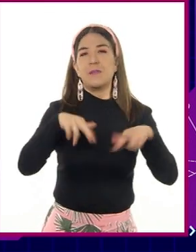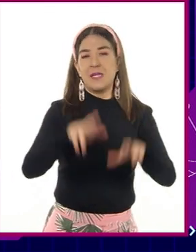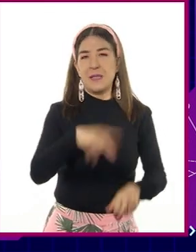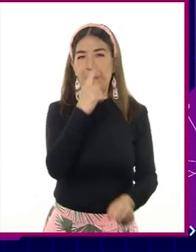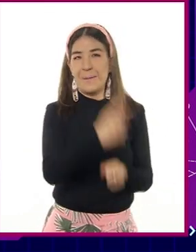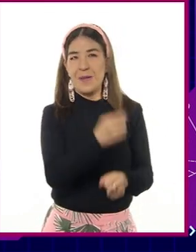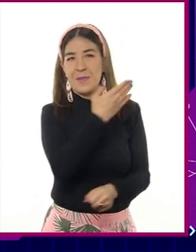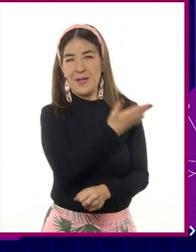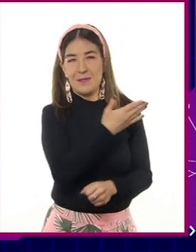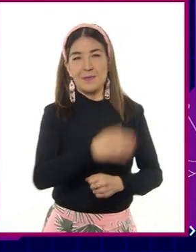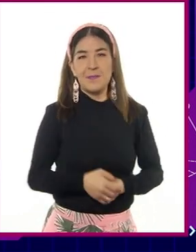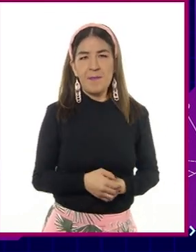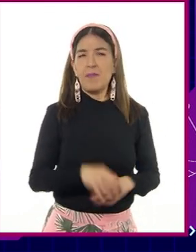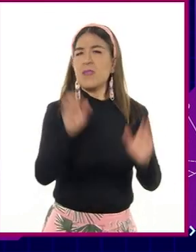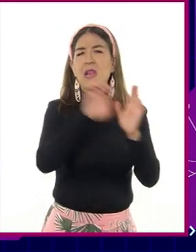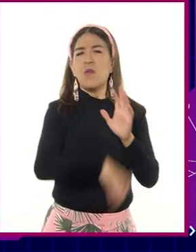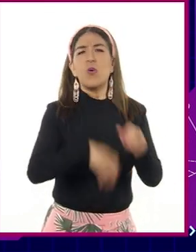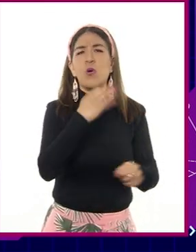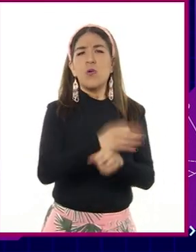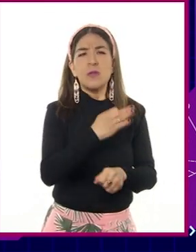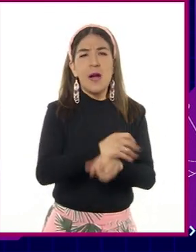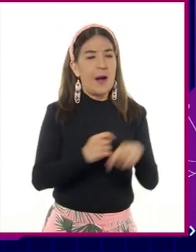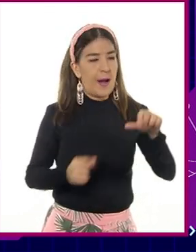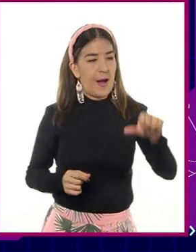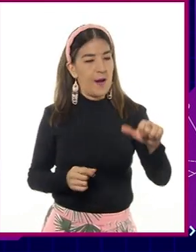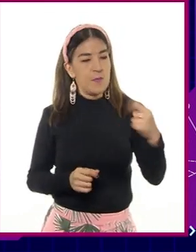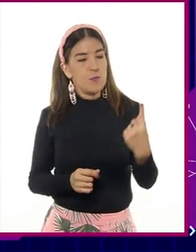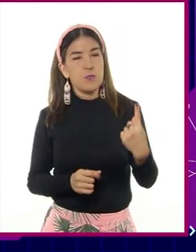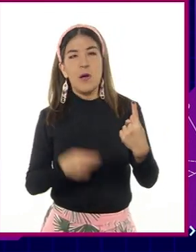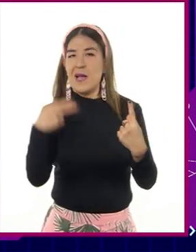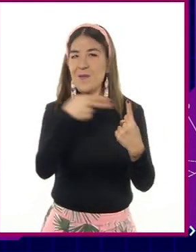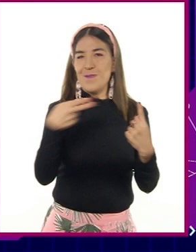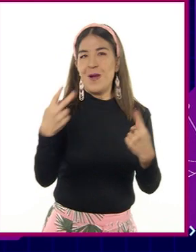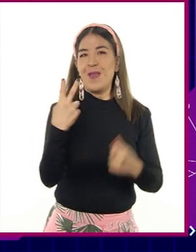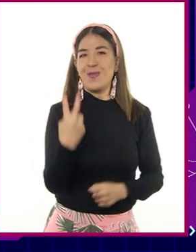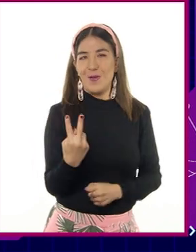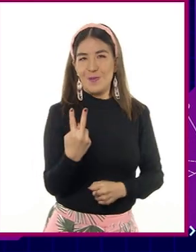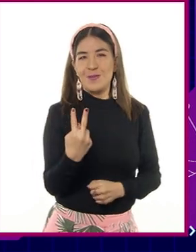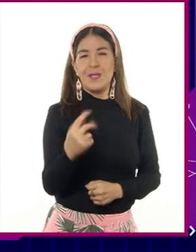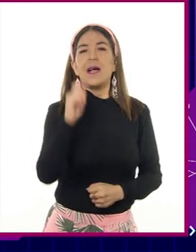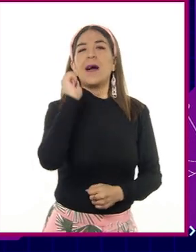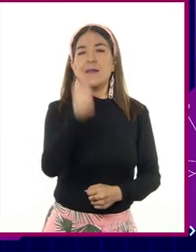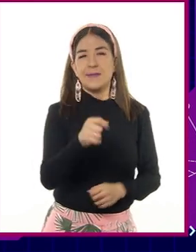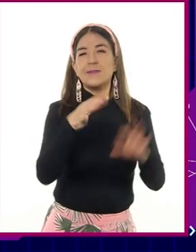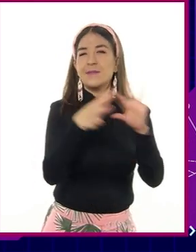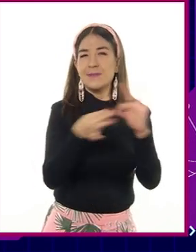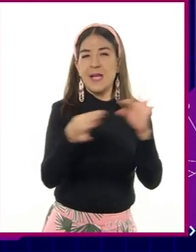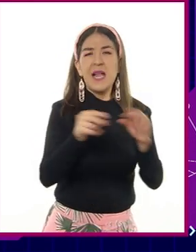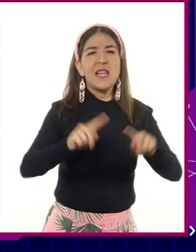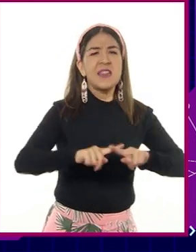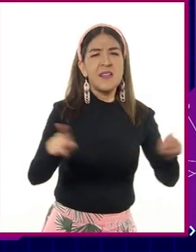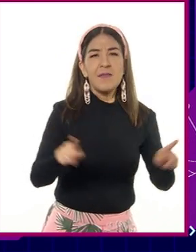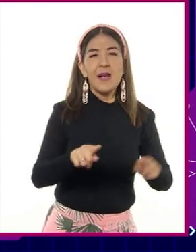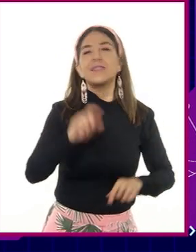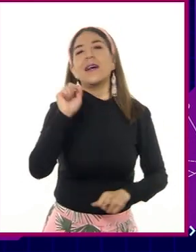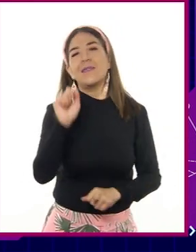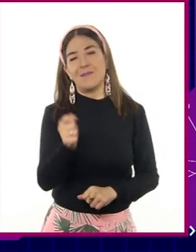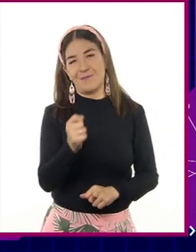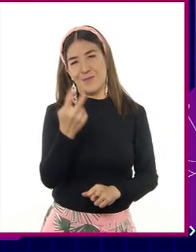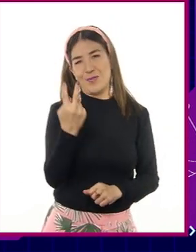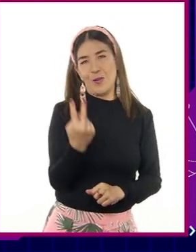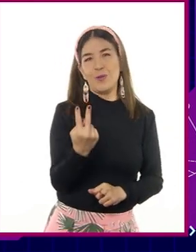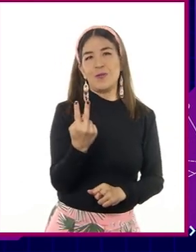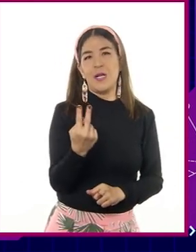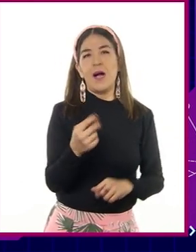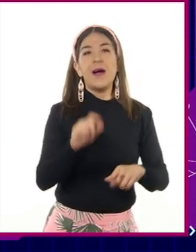término. Para este caso, A1 es igual a 2. Como ya se había mencionado, la diferencia es de 2, es